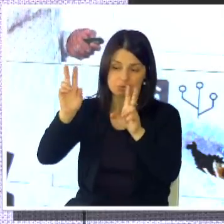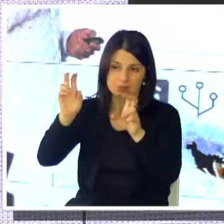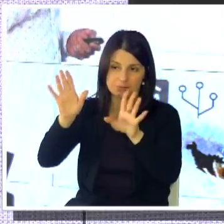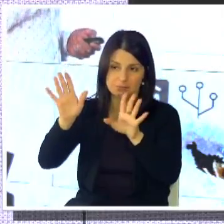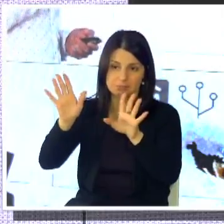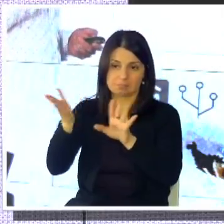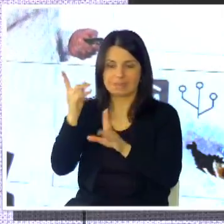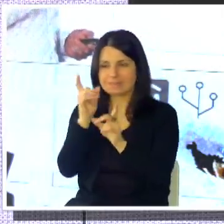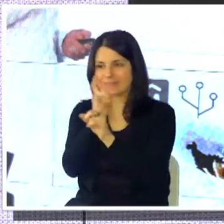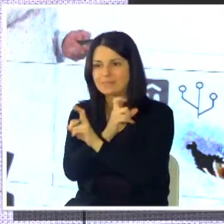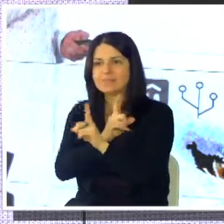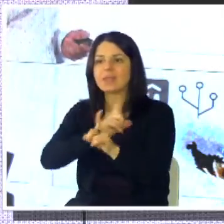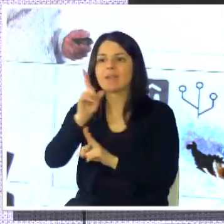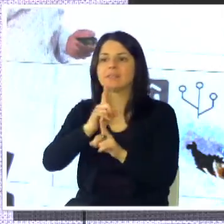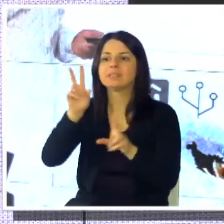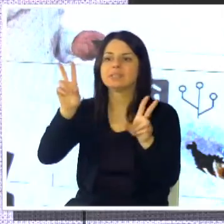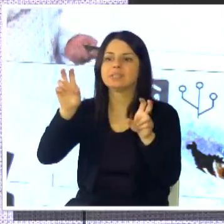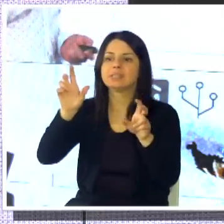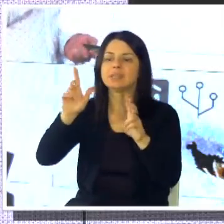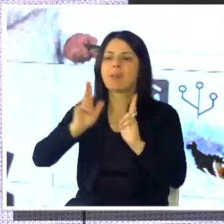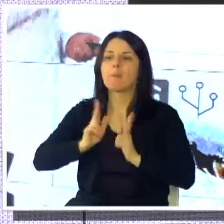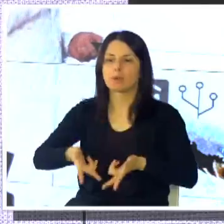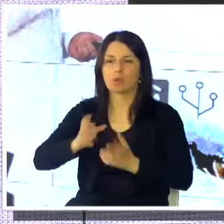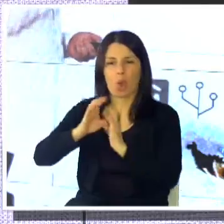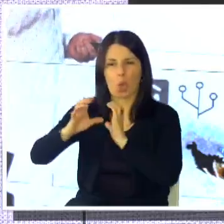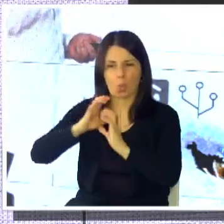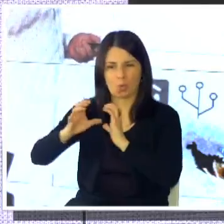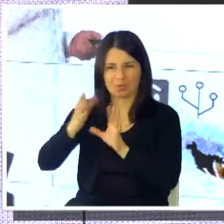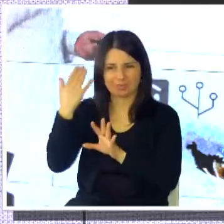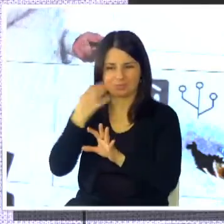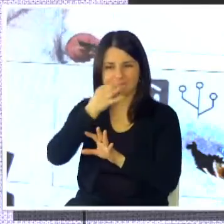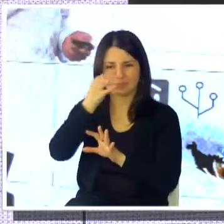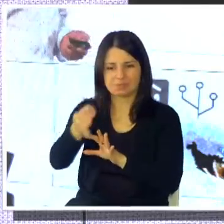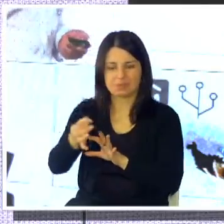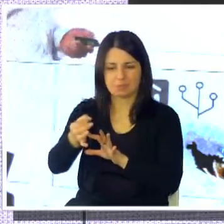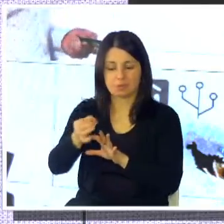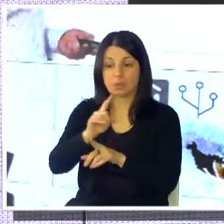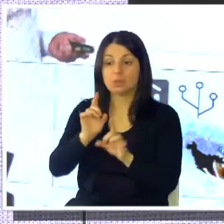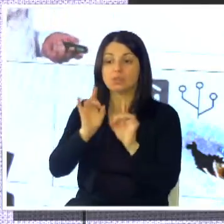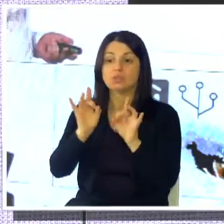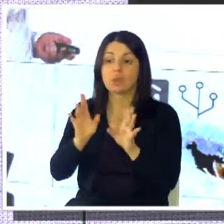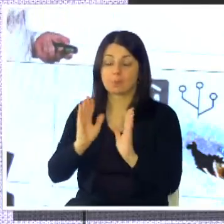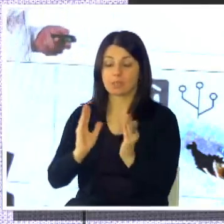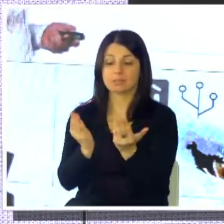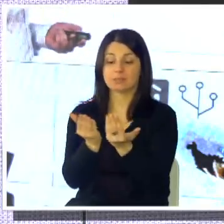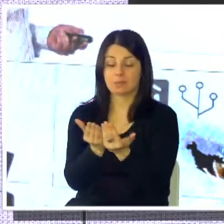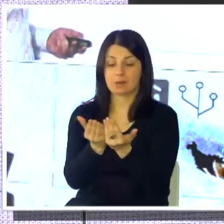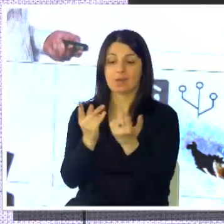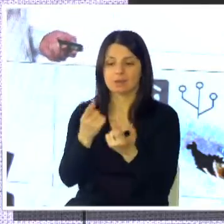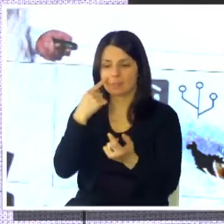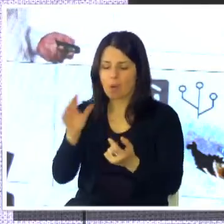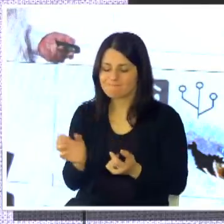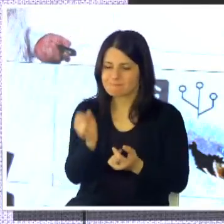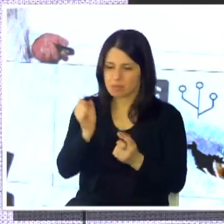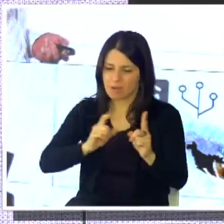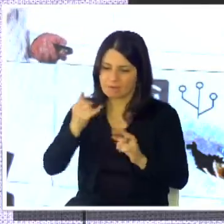más complejos a veces es el tema del protocolo de comunicación, como venía mencionando, no solo porque sea cerrado y hay que descubrir a